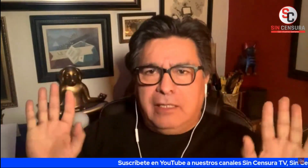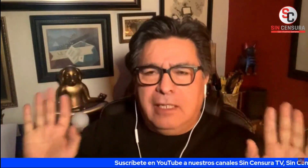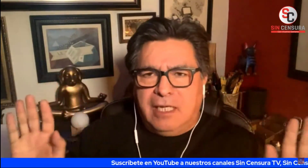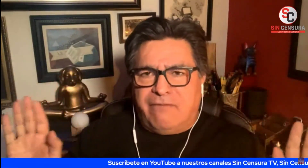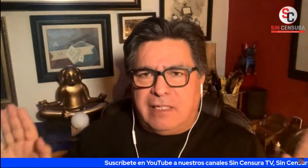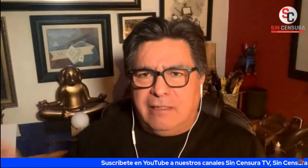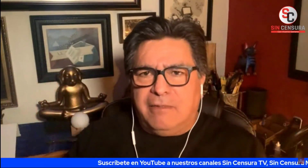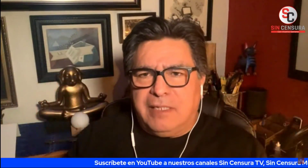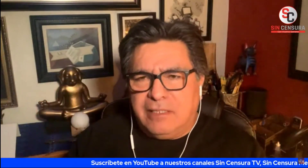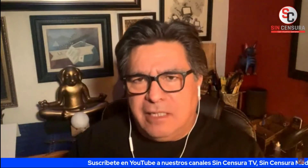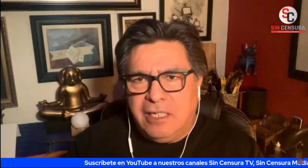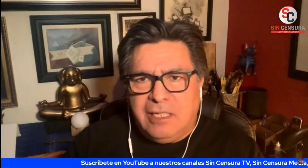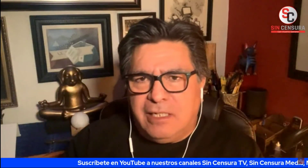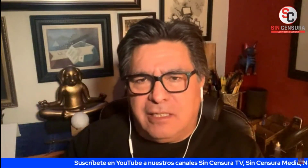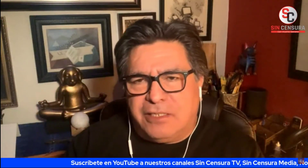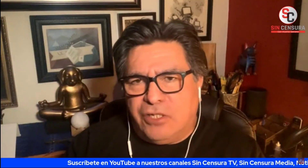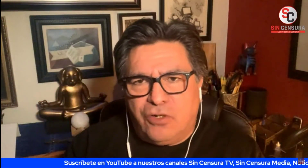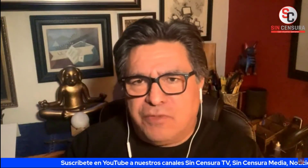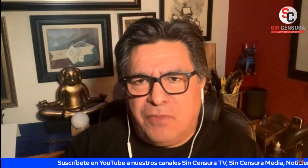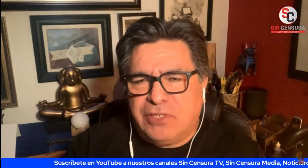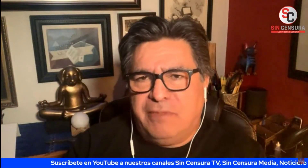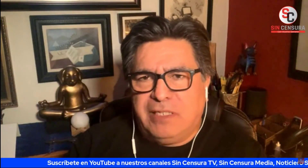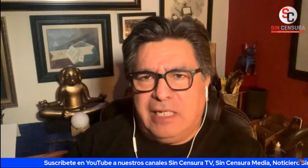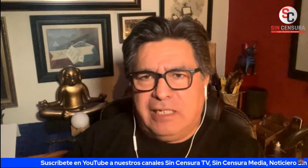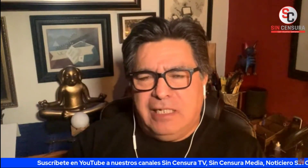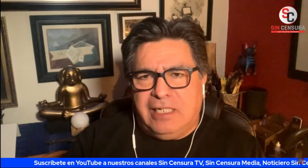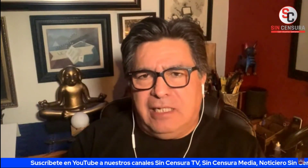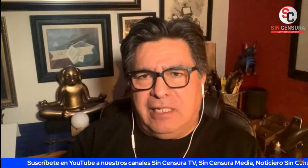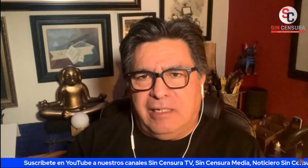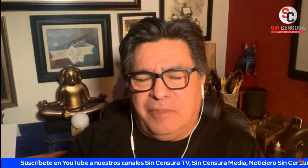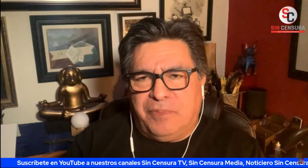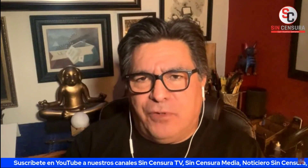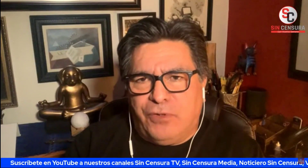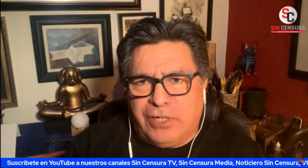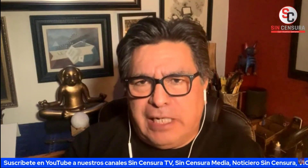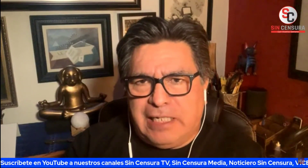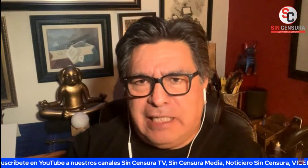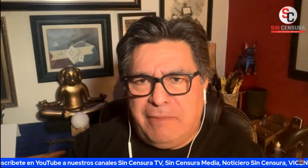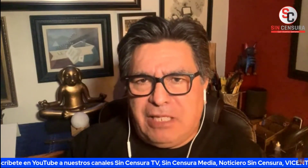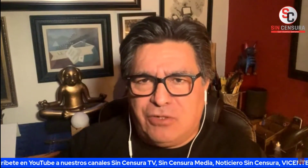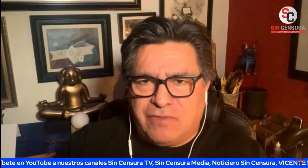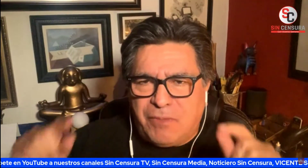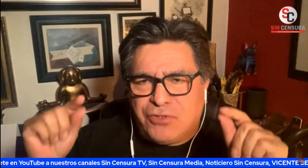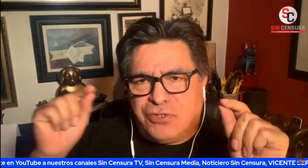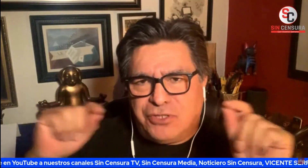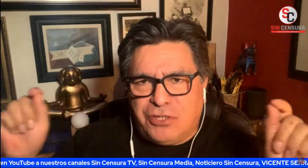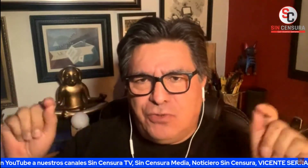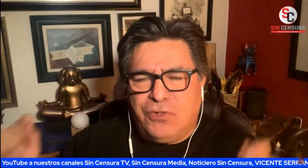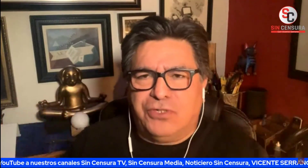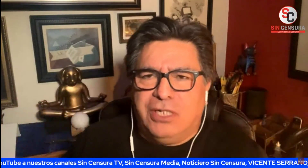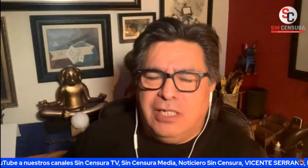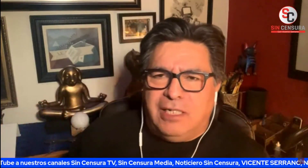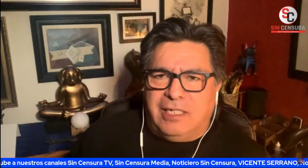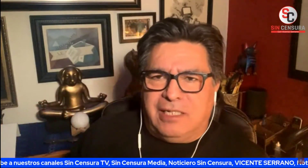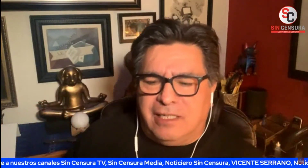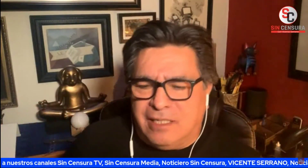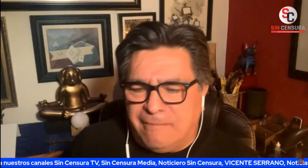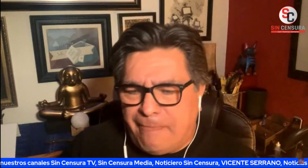ok, efectivamente, no nos vamos a meter con el tema de los famosos